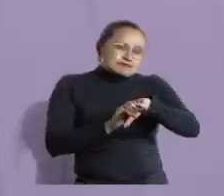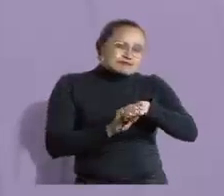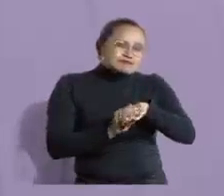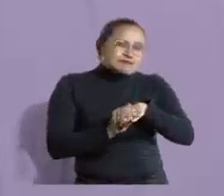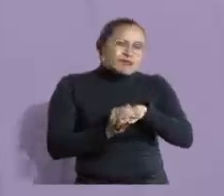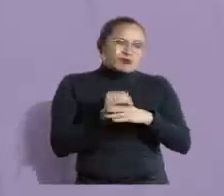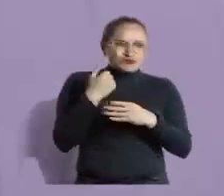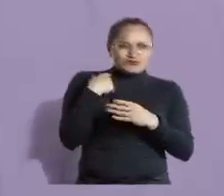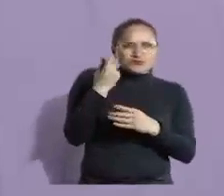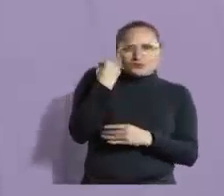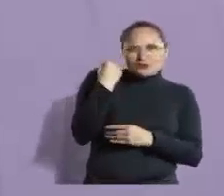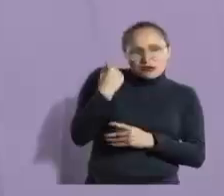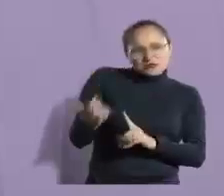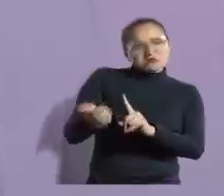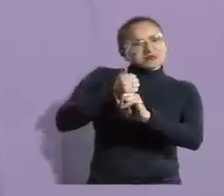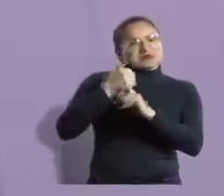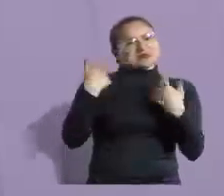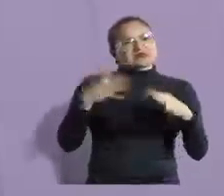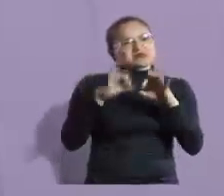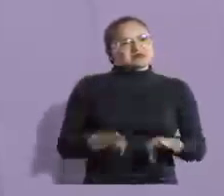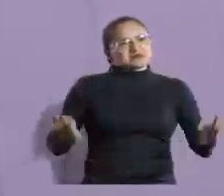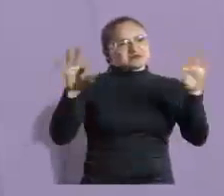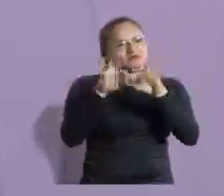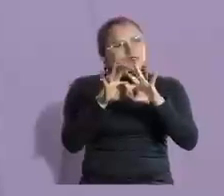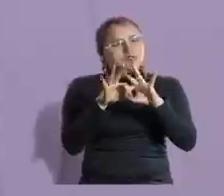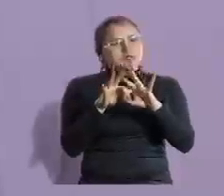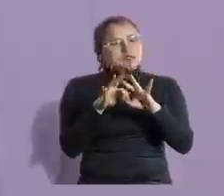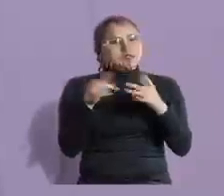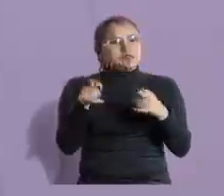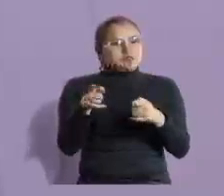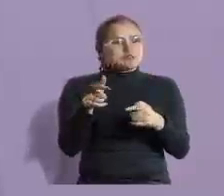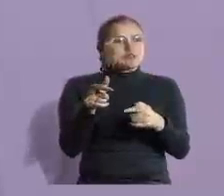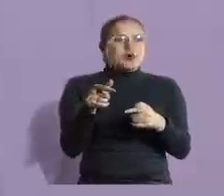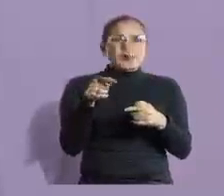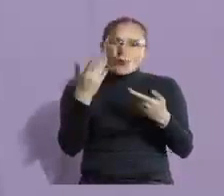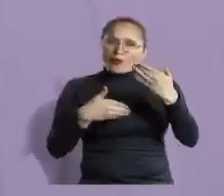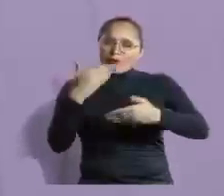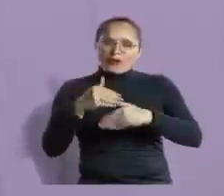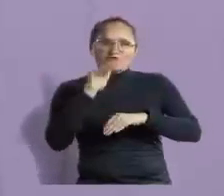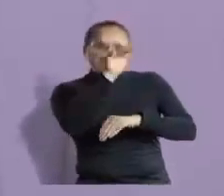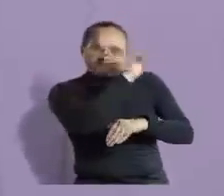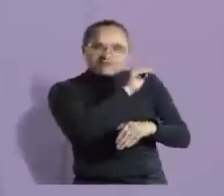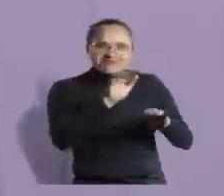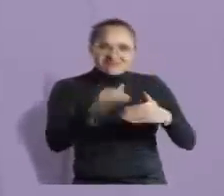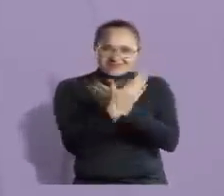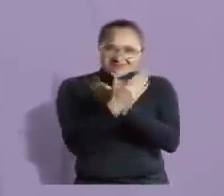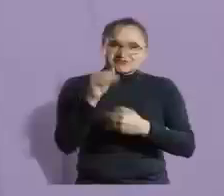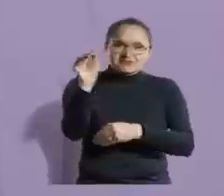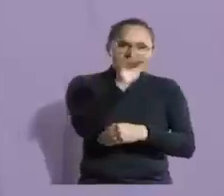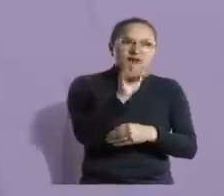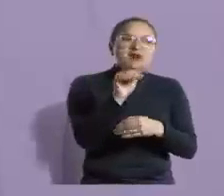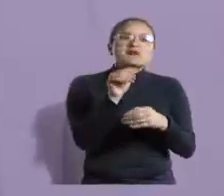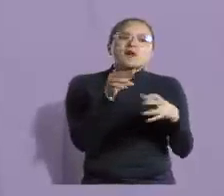encontré en estos días y me parece muy importante pero además resaltar porque siento que si nos están escuchando en la unidad y es este ejercicio de